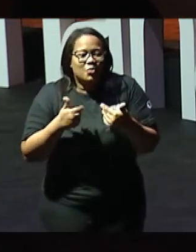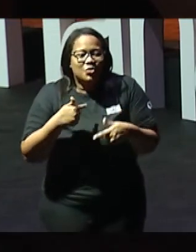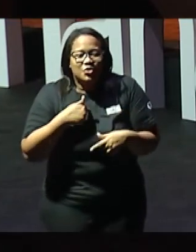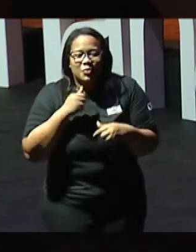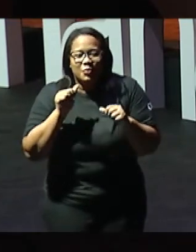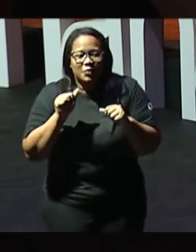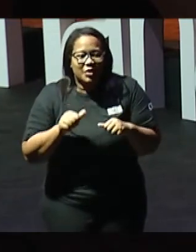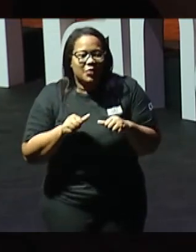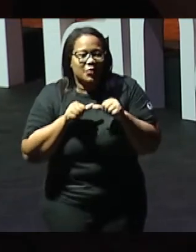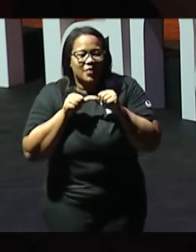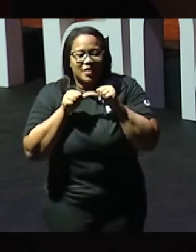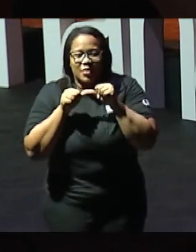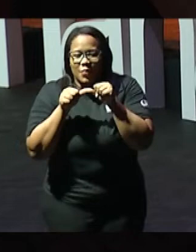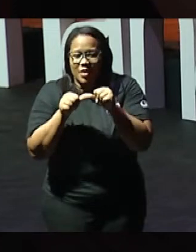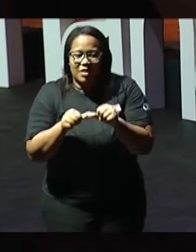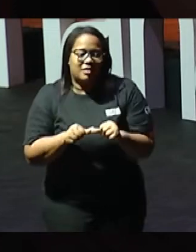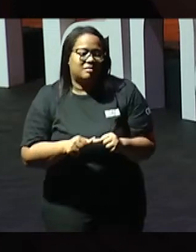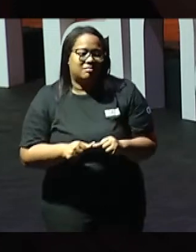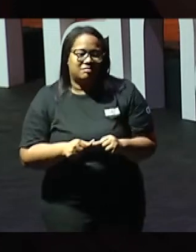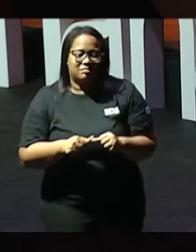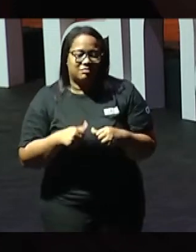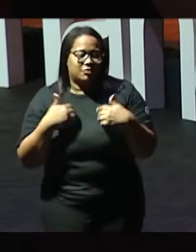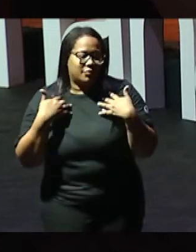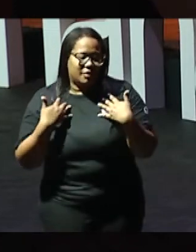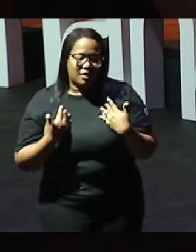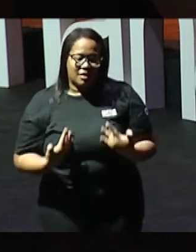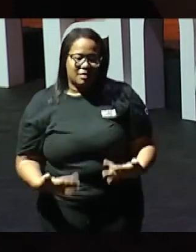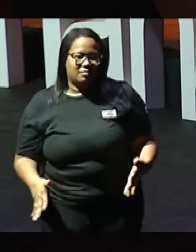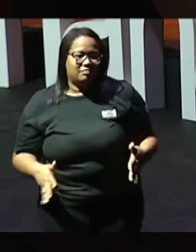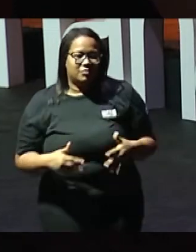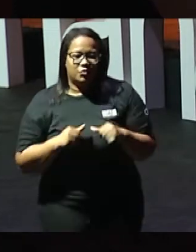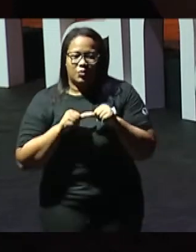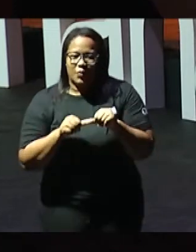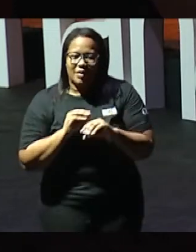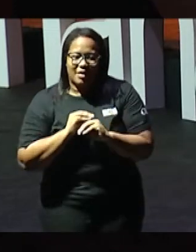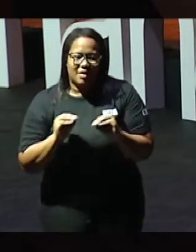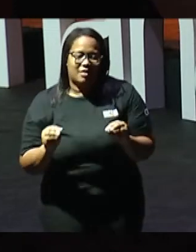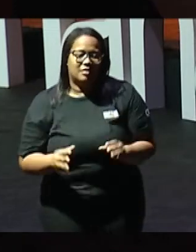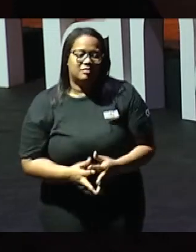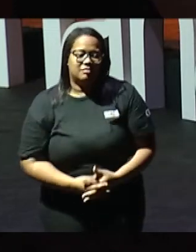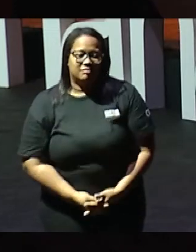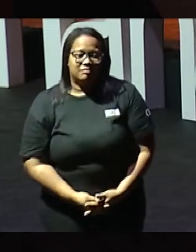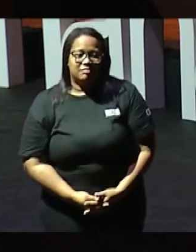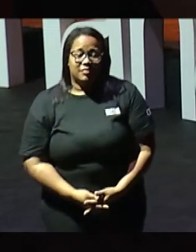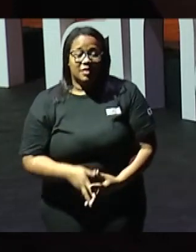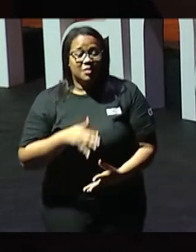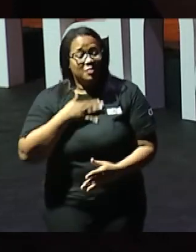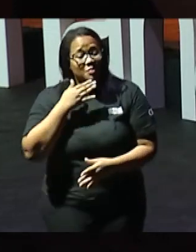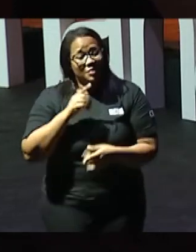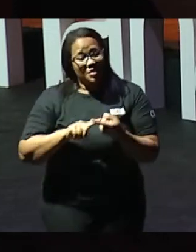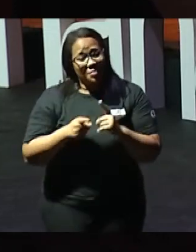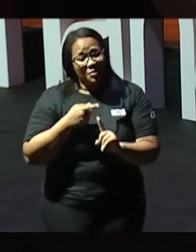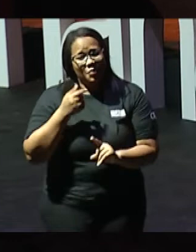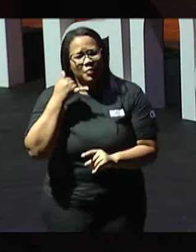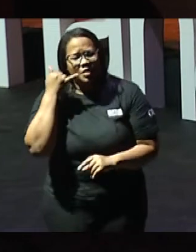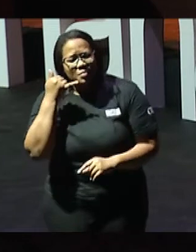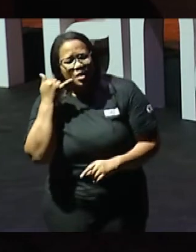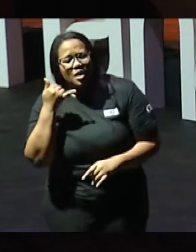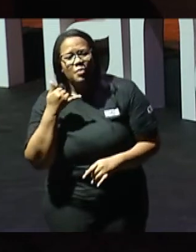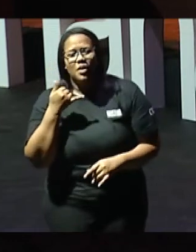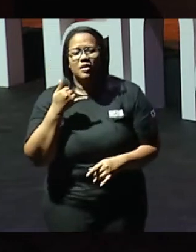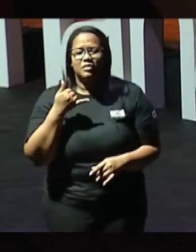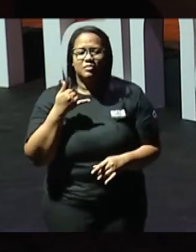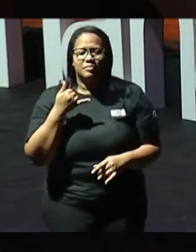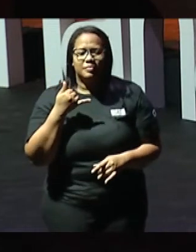no tenía ganas de seguir con nada y los amigos me llaman las empresas me llama para ver que yo voy a